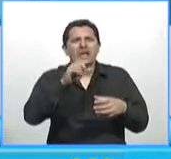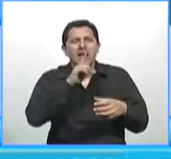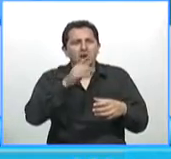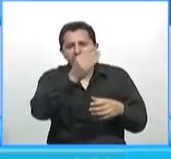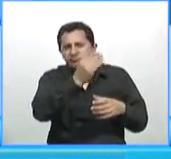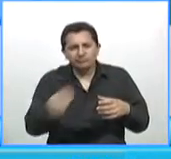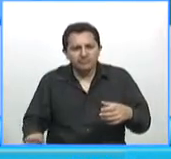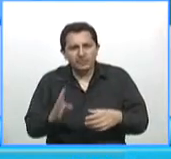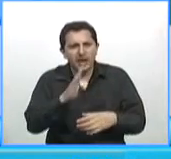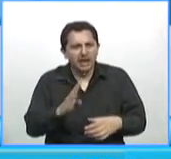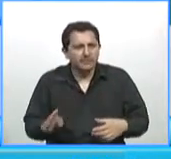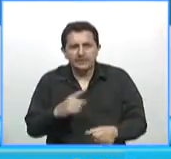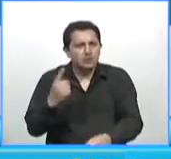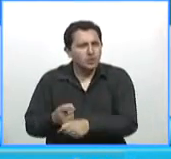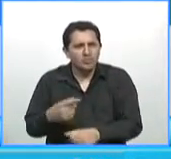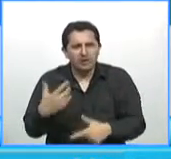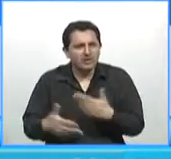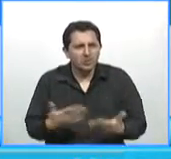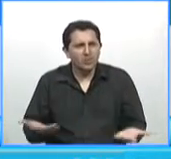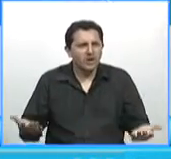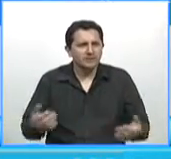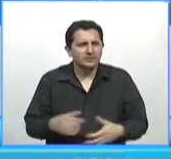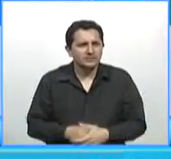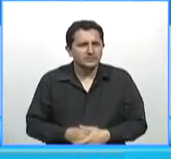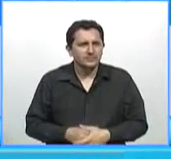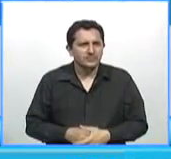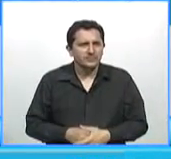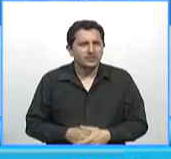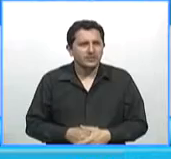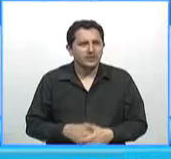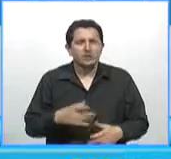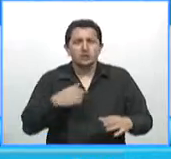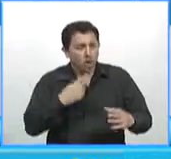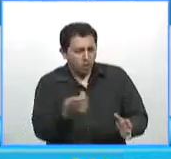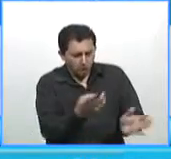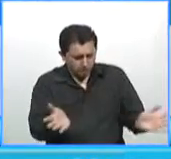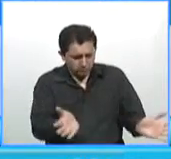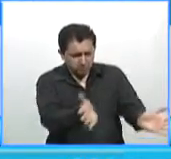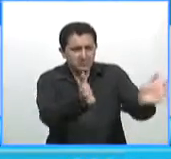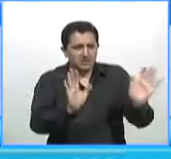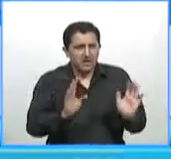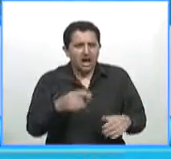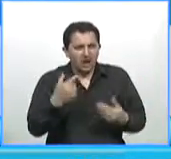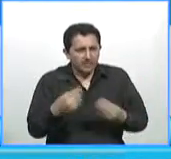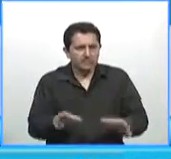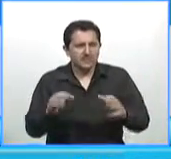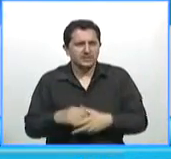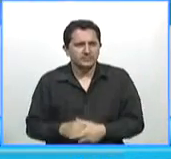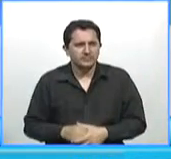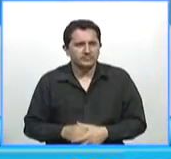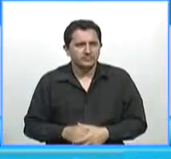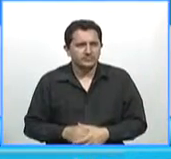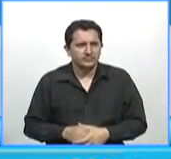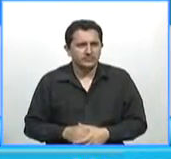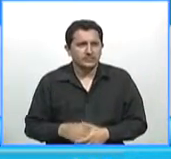fondo no puede jugar de último. Perdón, yo los dejo, pedite el ring. Leona, y arranque, ¿está dispuesto?